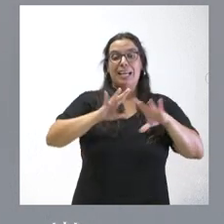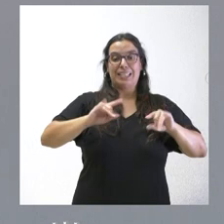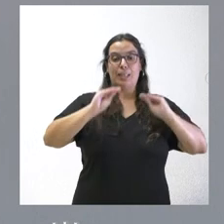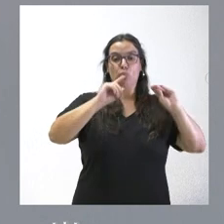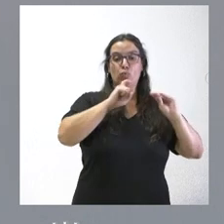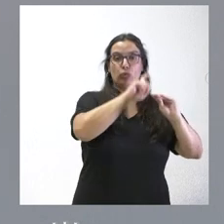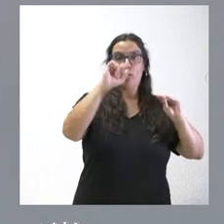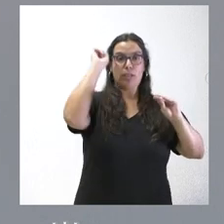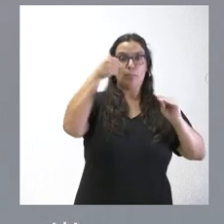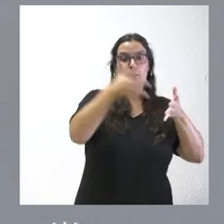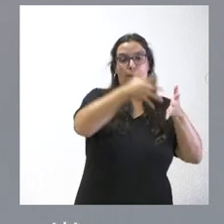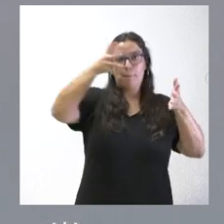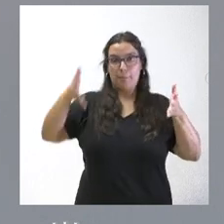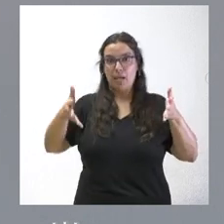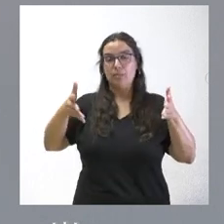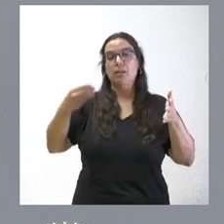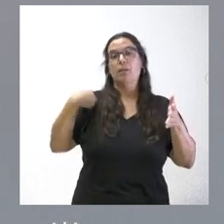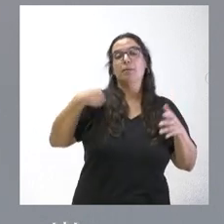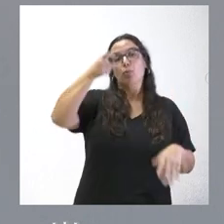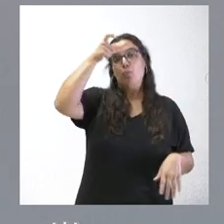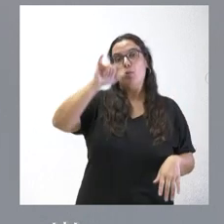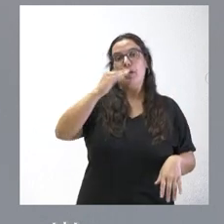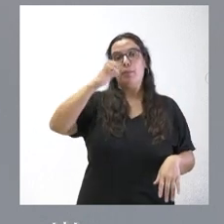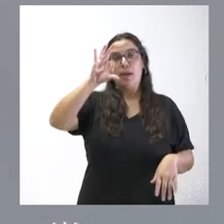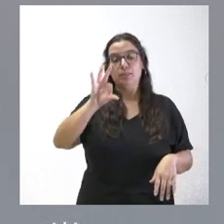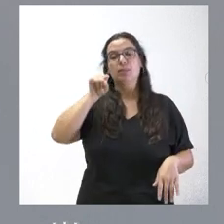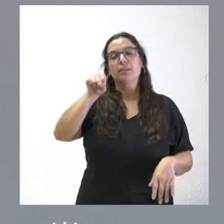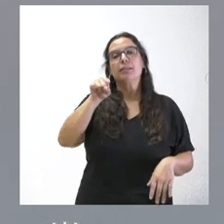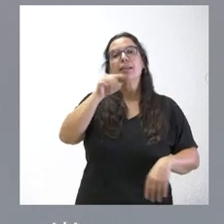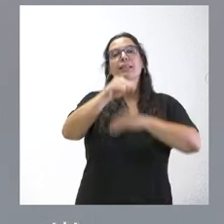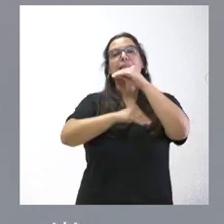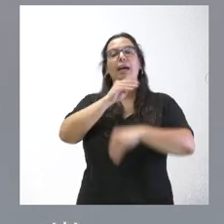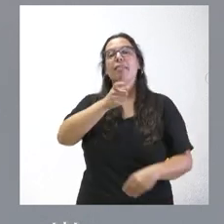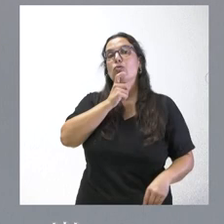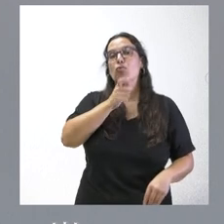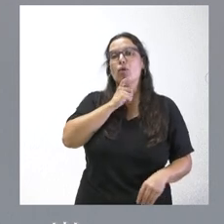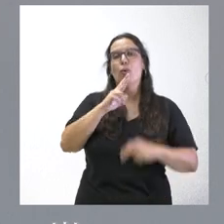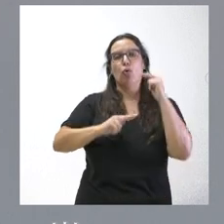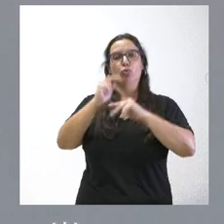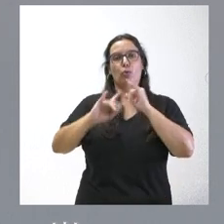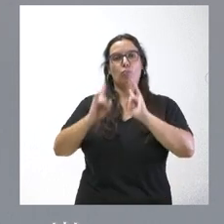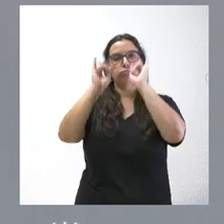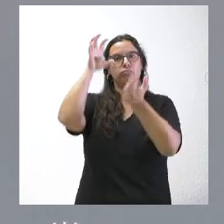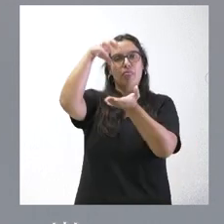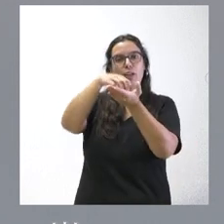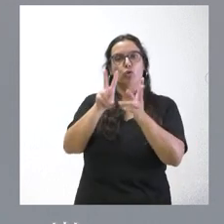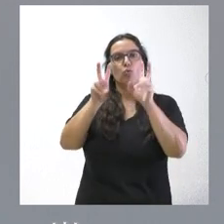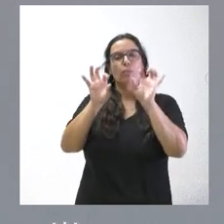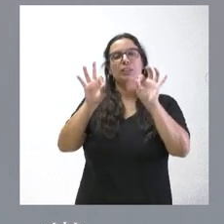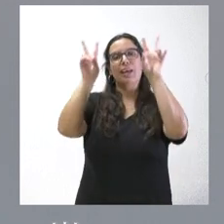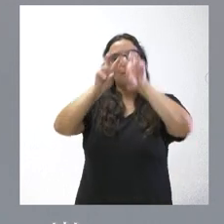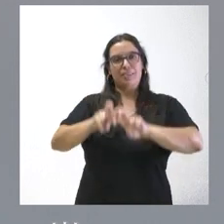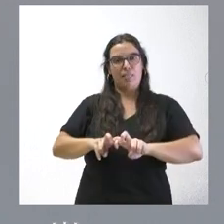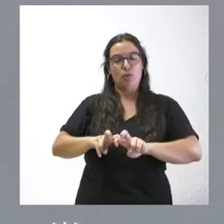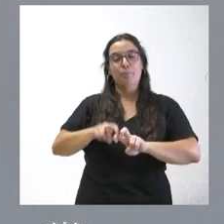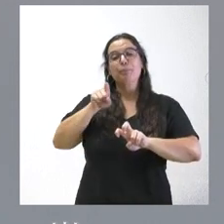de la fundación atapuerca en ideas de juarros en Burgos se va a llevar a cabo con la construcción del nuevo centro de investigación Emiliano Aguirre